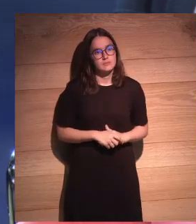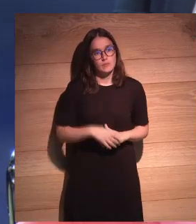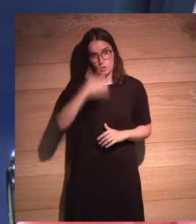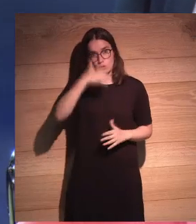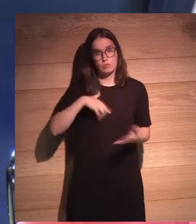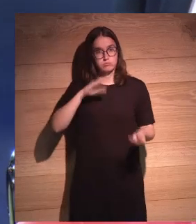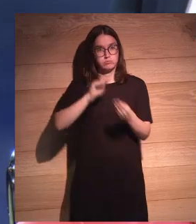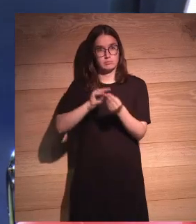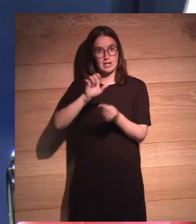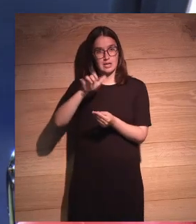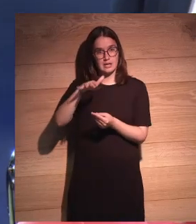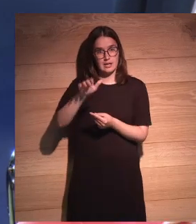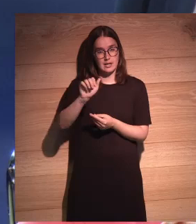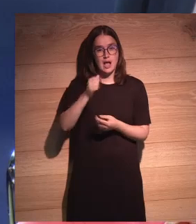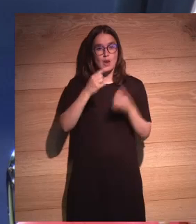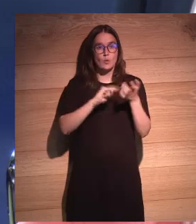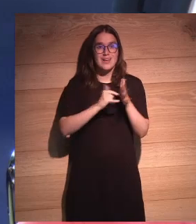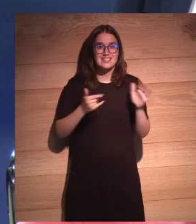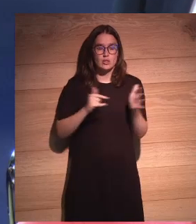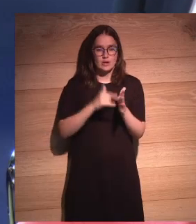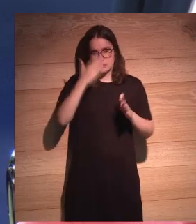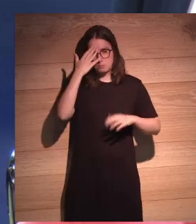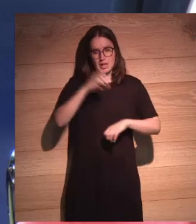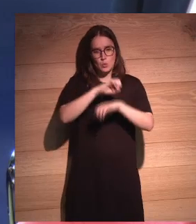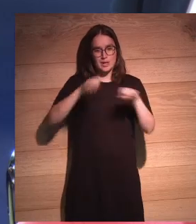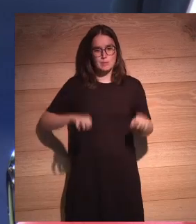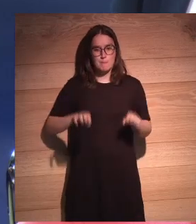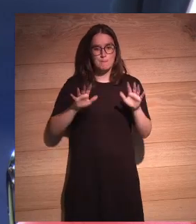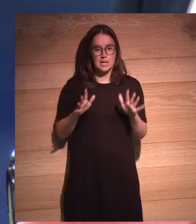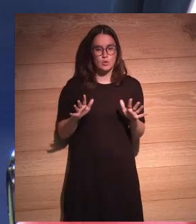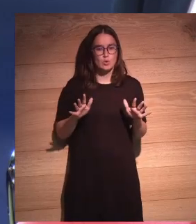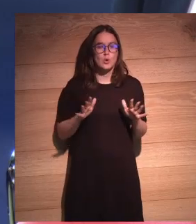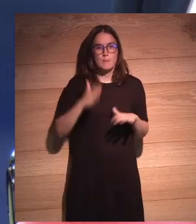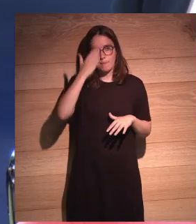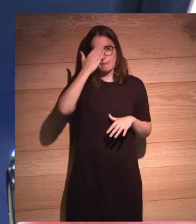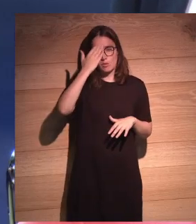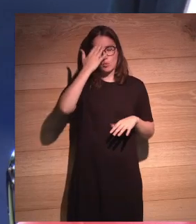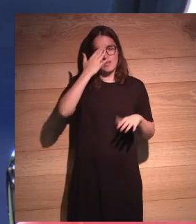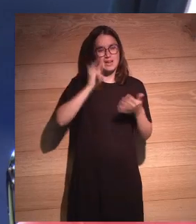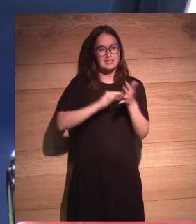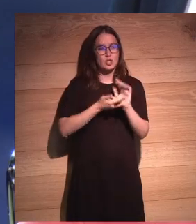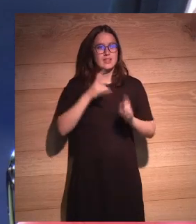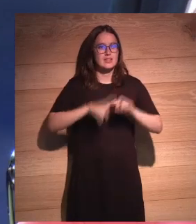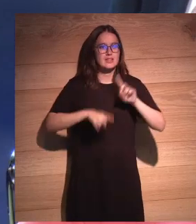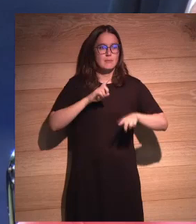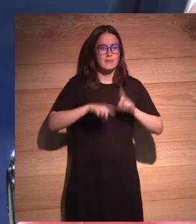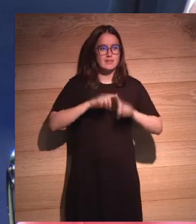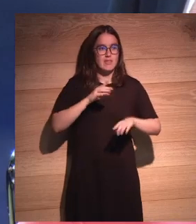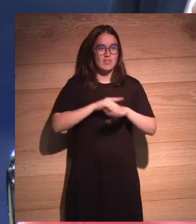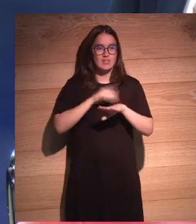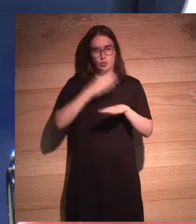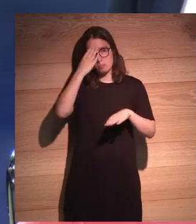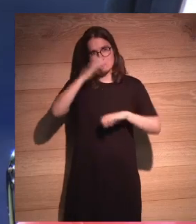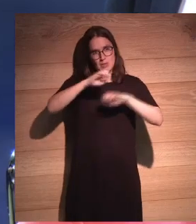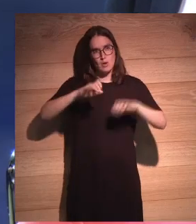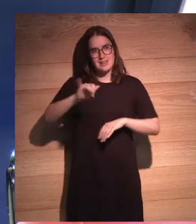Yo estoy de acuerdo con Elena en que hay tecnologías maduras, pero buena parte de la madurez de la tecnología depende de que existan datos maduros. Y